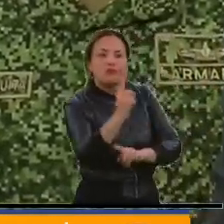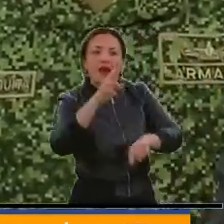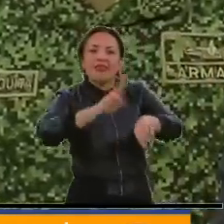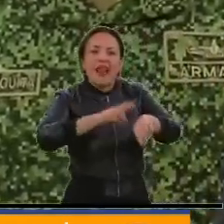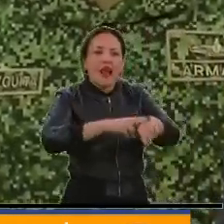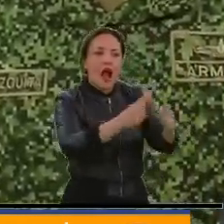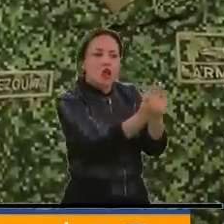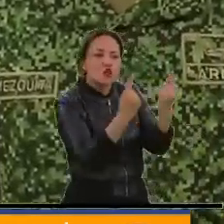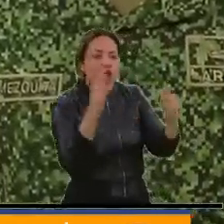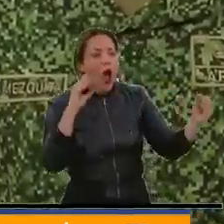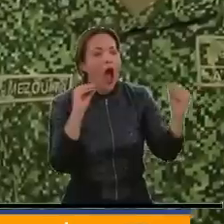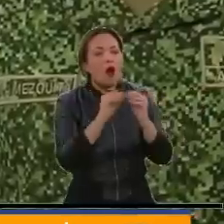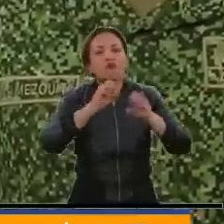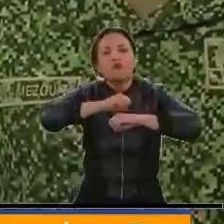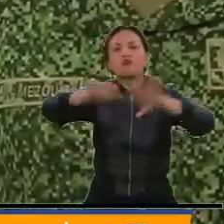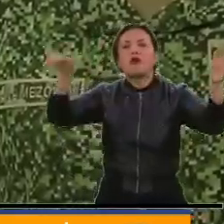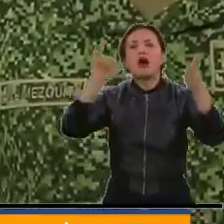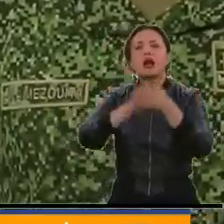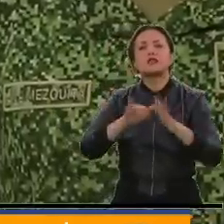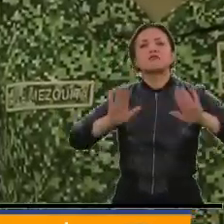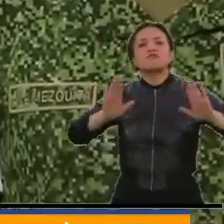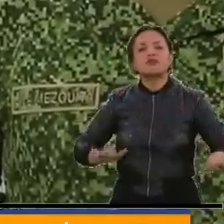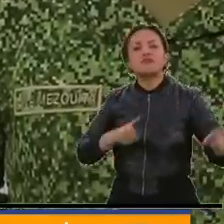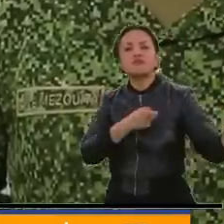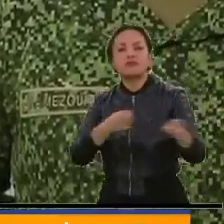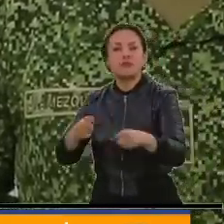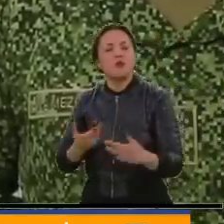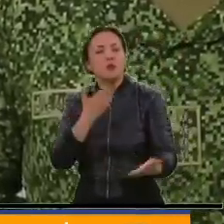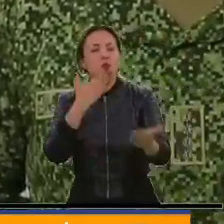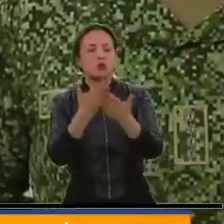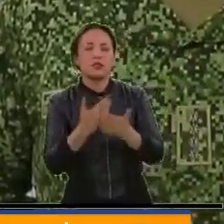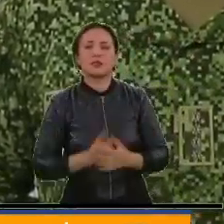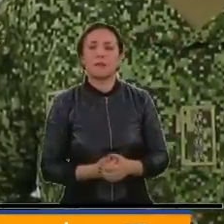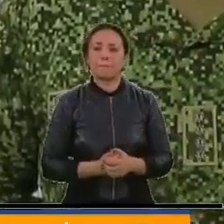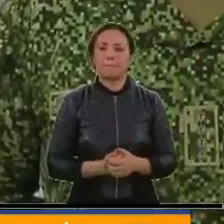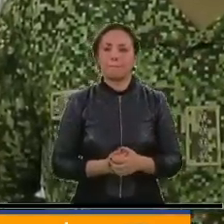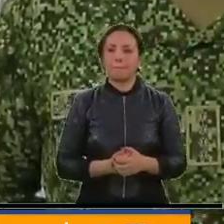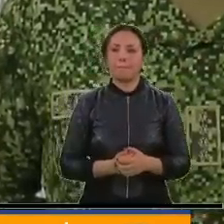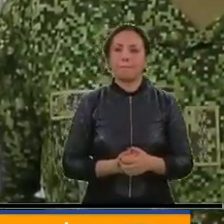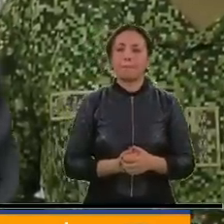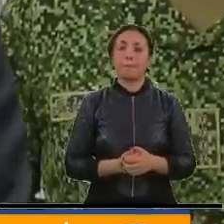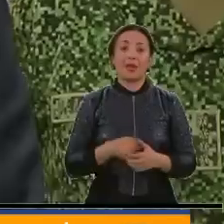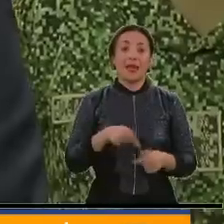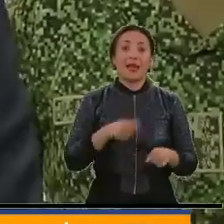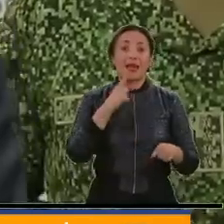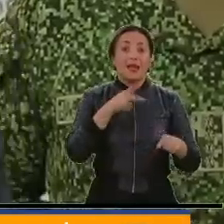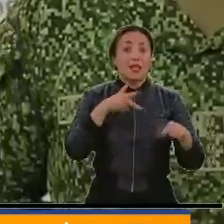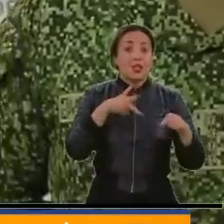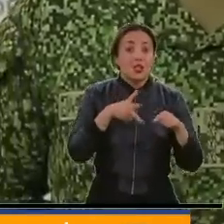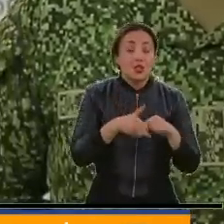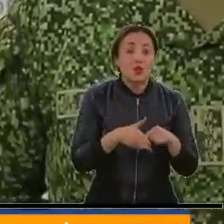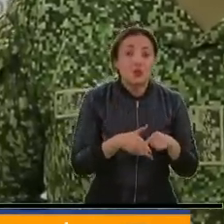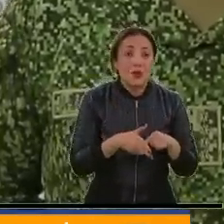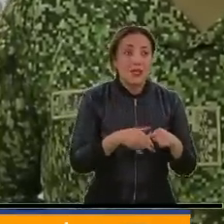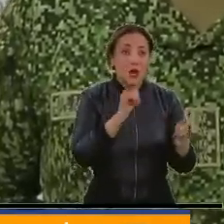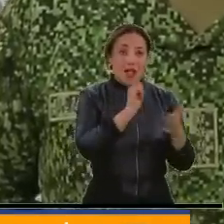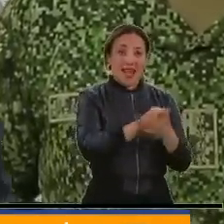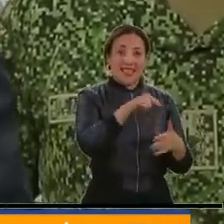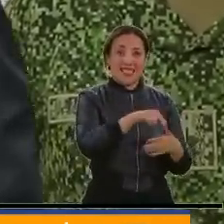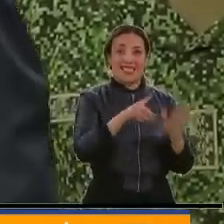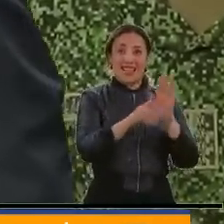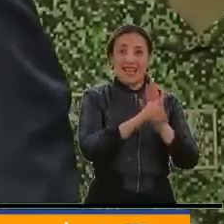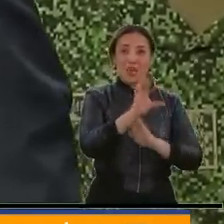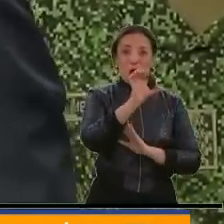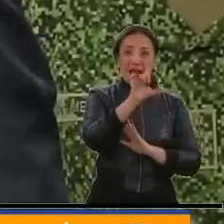ese cese bilateral. Muchas gracias. Bueno, el efecto de la suspensión es que el